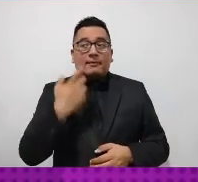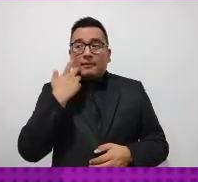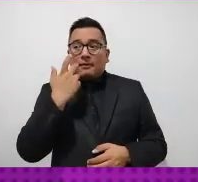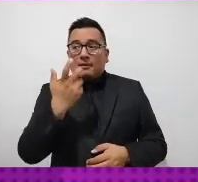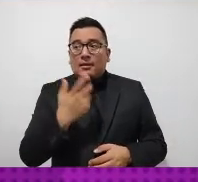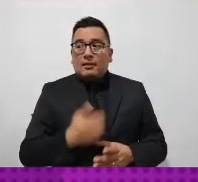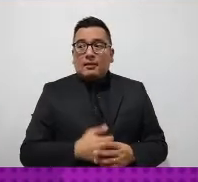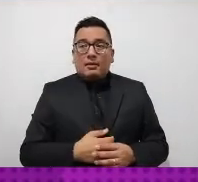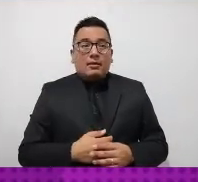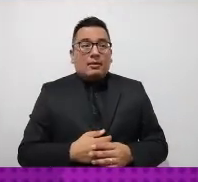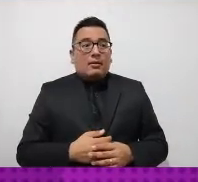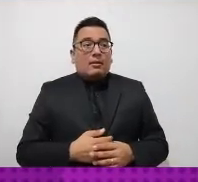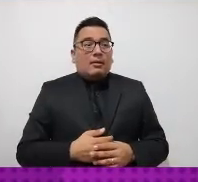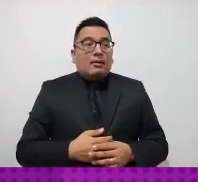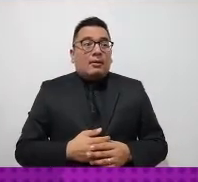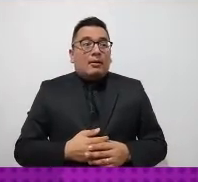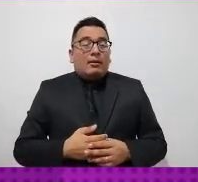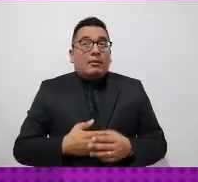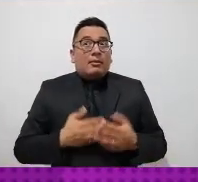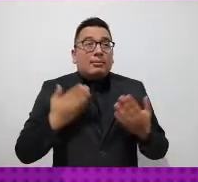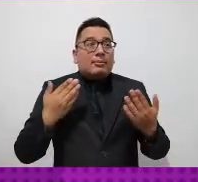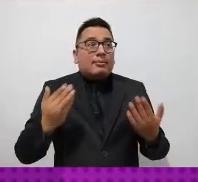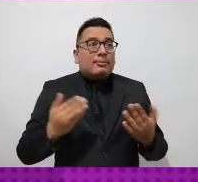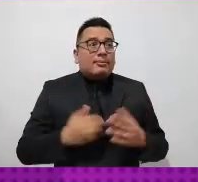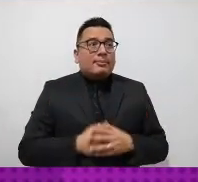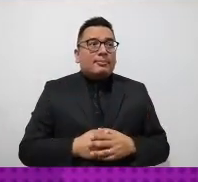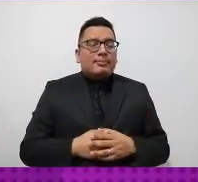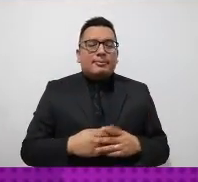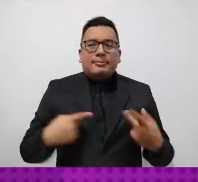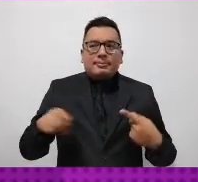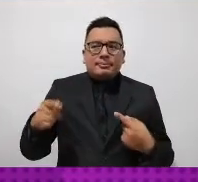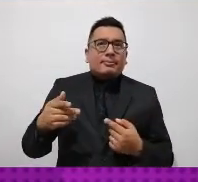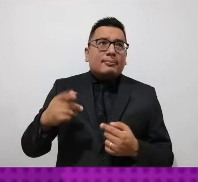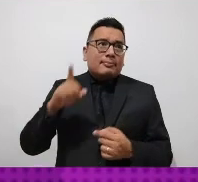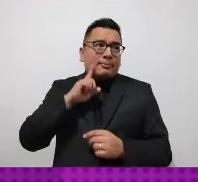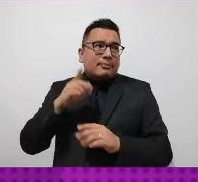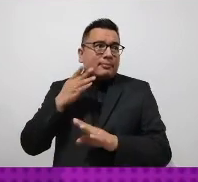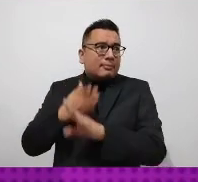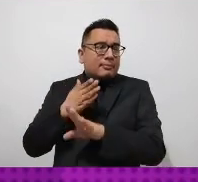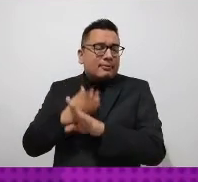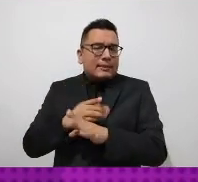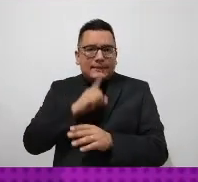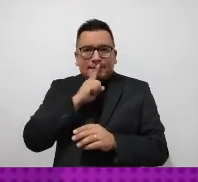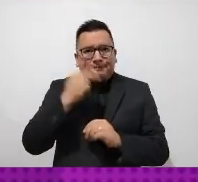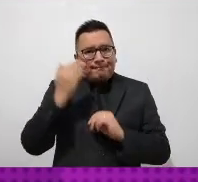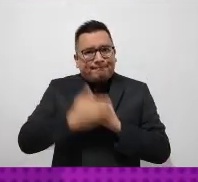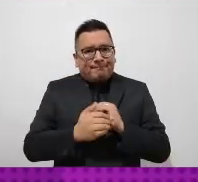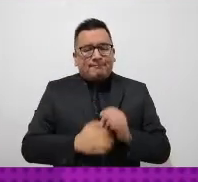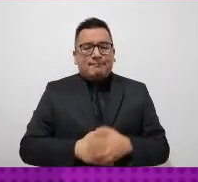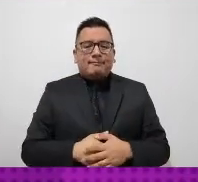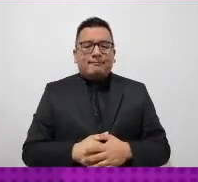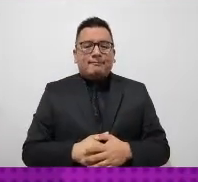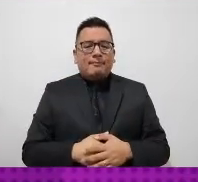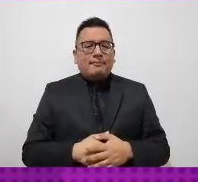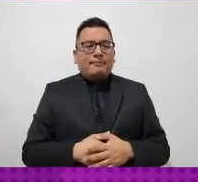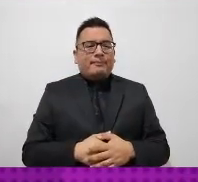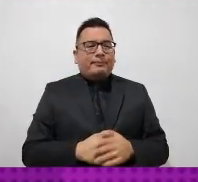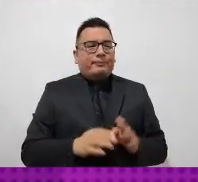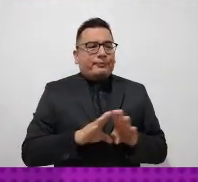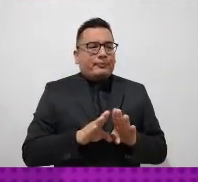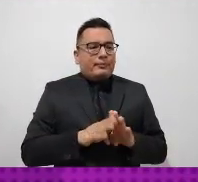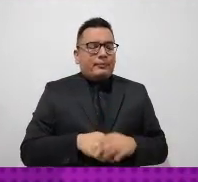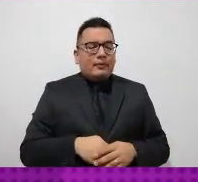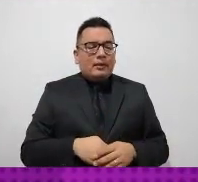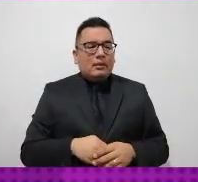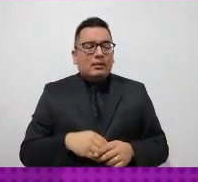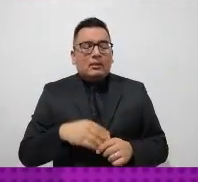no haya incentivos para agredir a las mujeres en cualquiera de las formas de violencia que conocemos, que puede ser desde redes